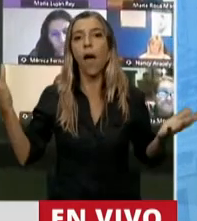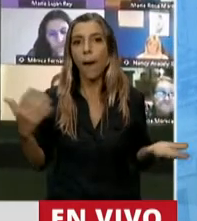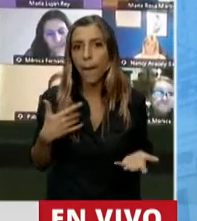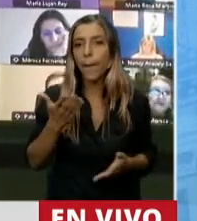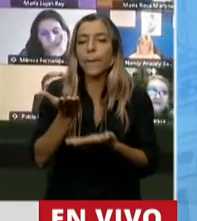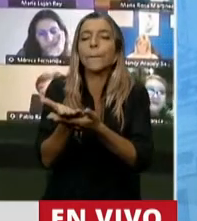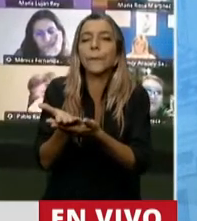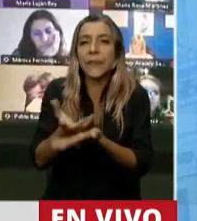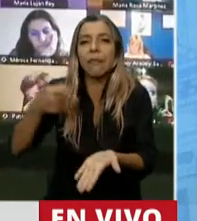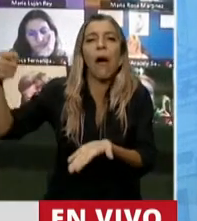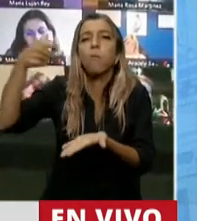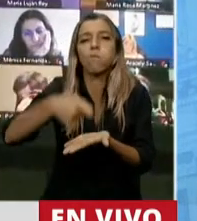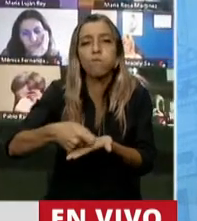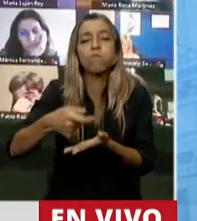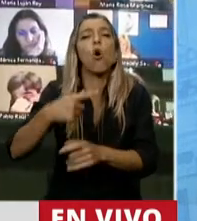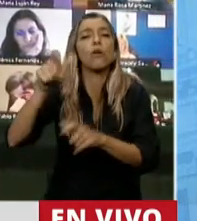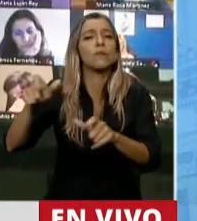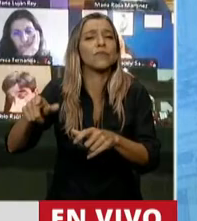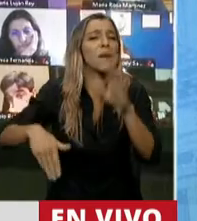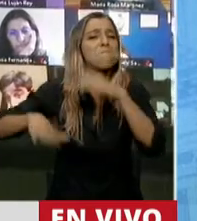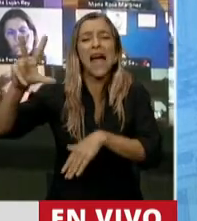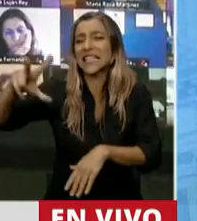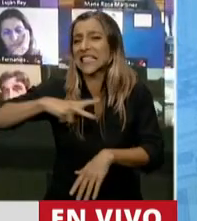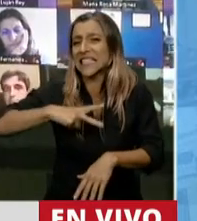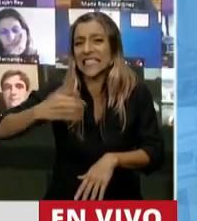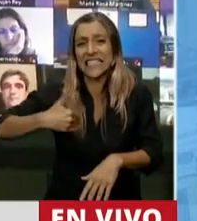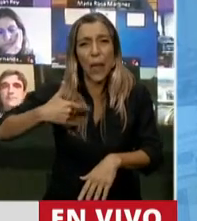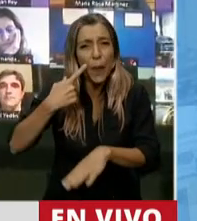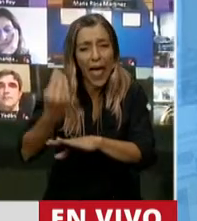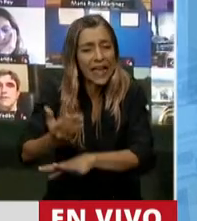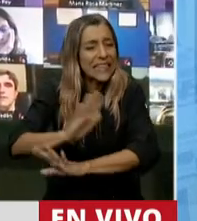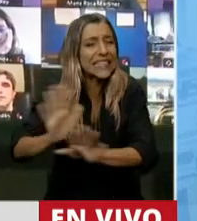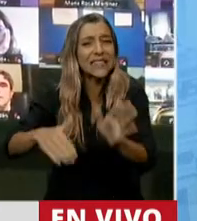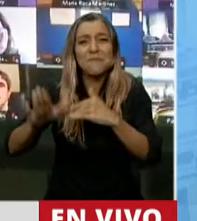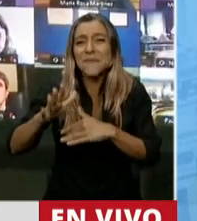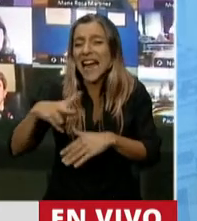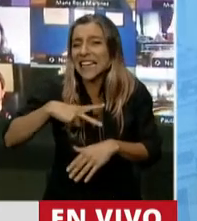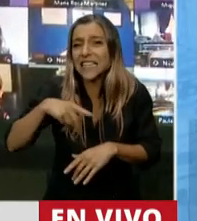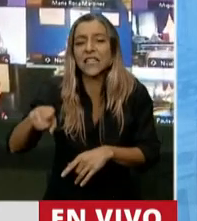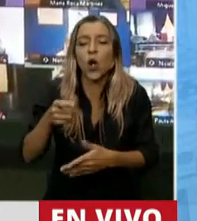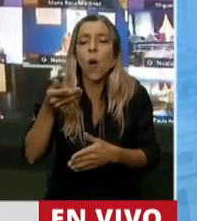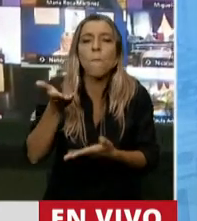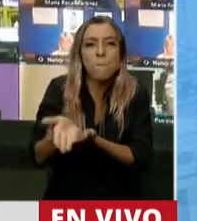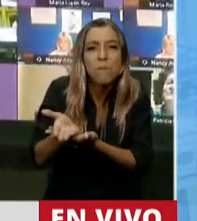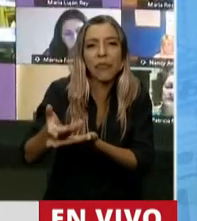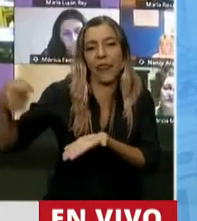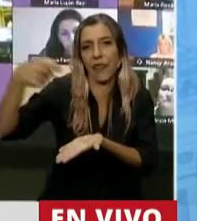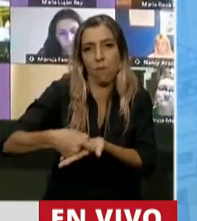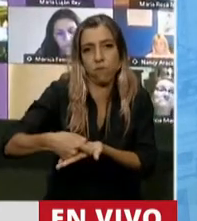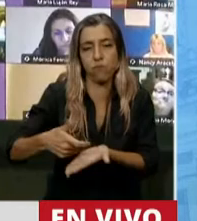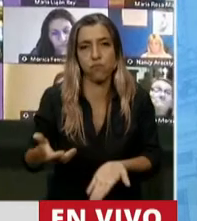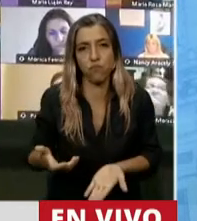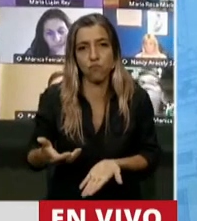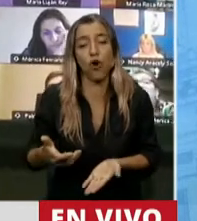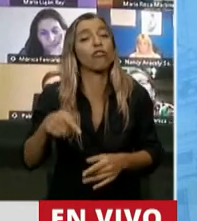aporte excepcional a los más poderosos de la Argentina, en medio de una situación extraordinaria como la que hoy estamos viviendo. No